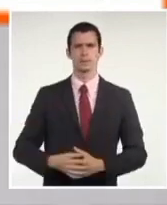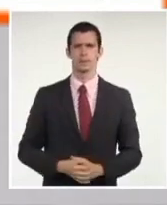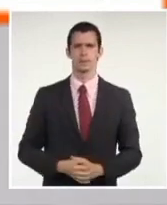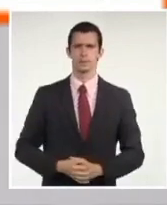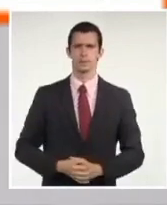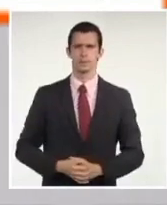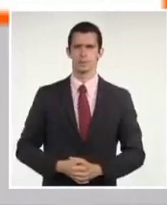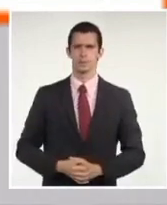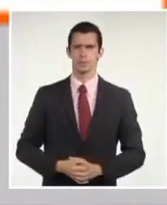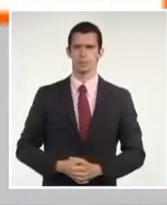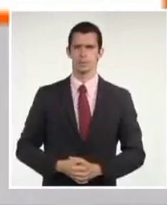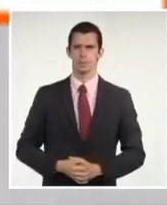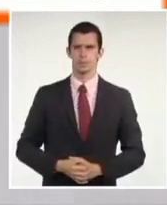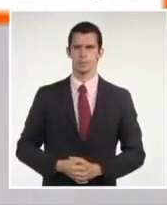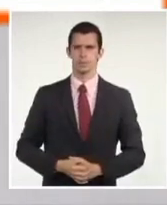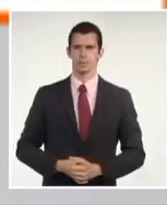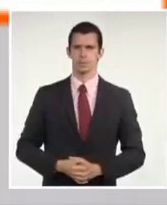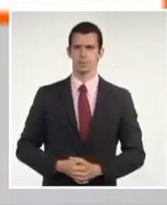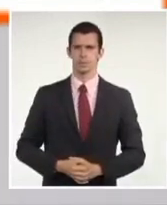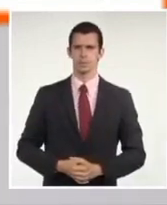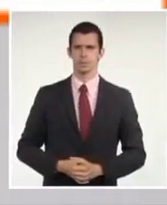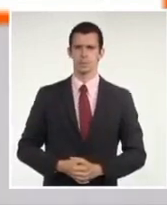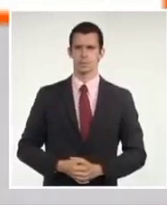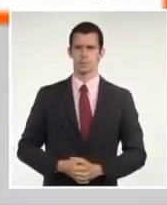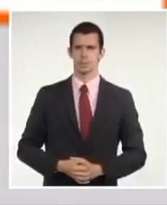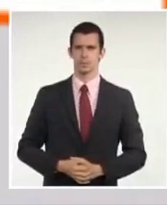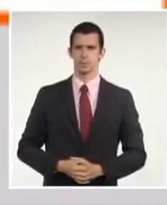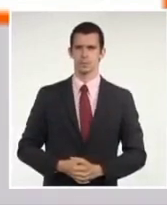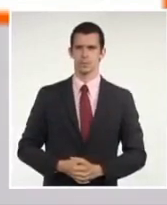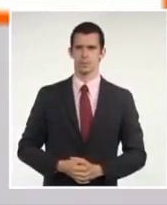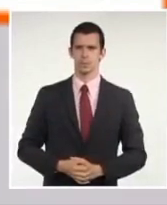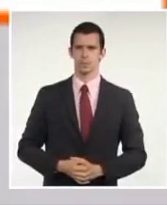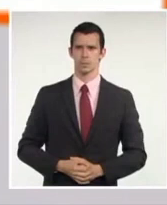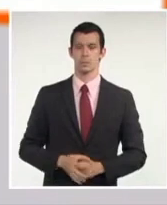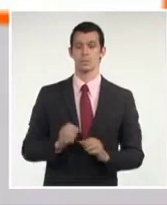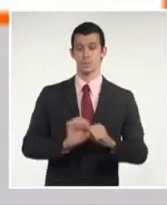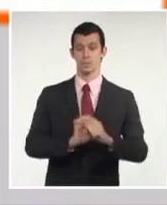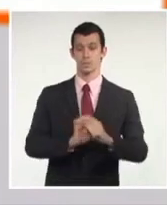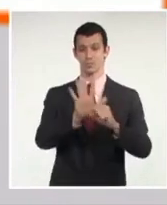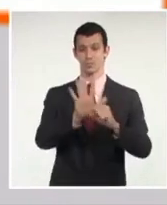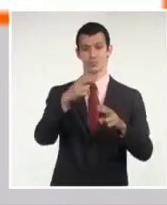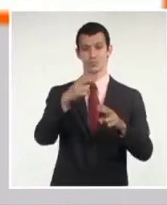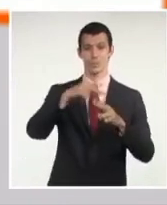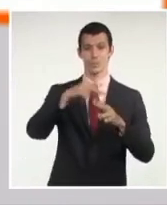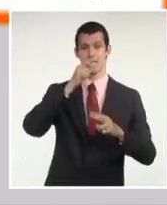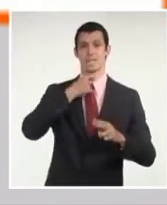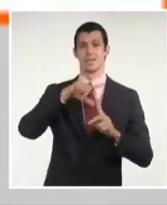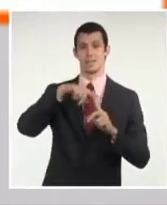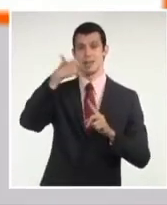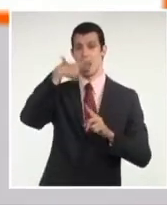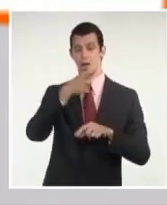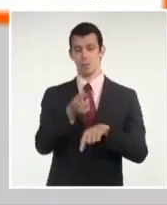Y tiene un incremento en contagiosidad sobre las variantes alfa y beta.